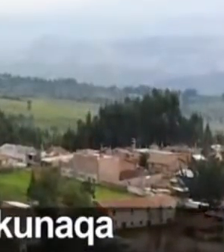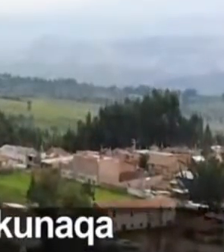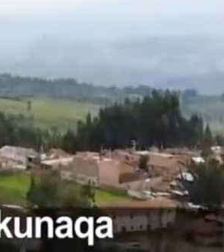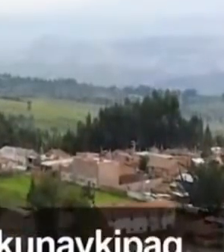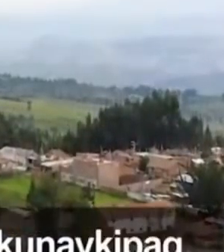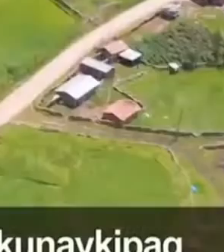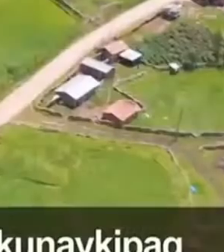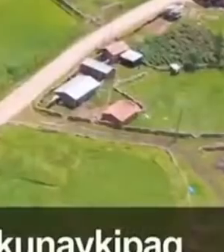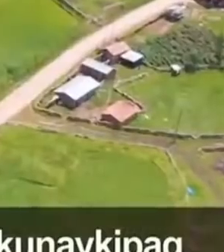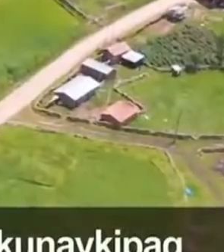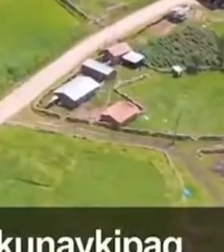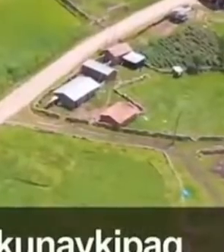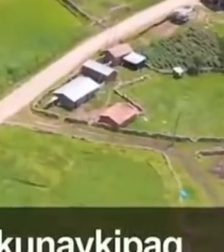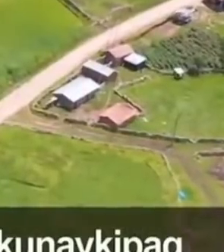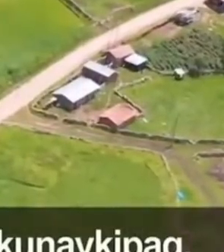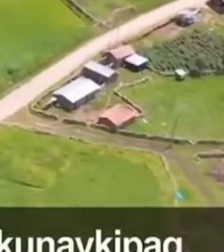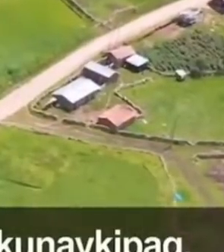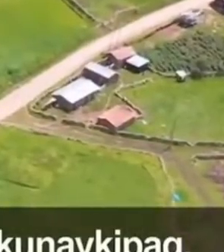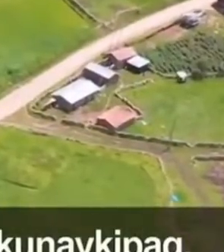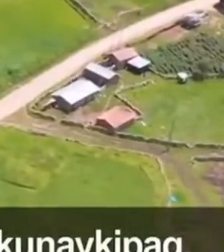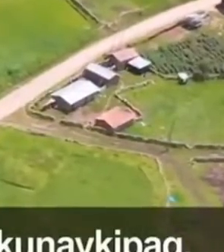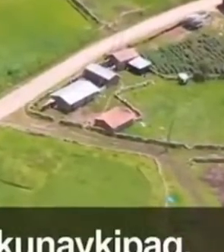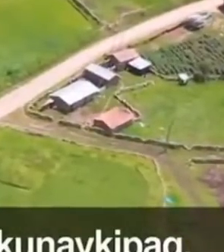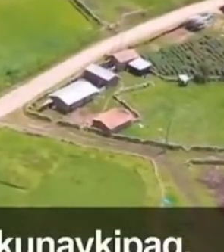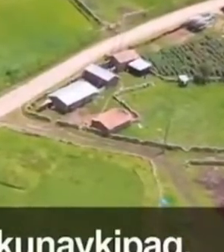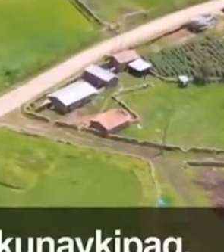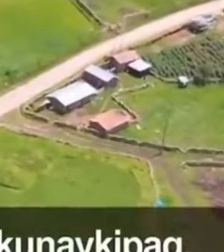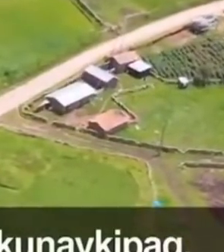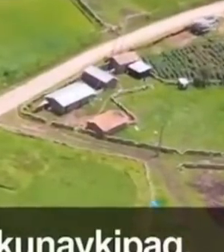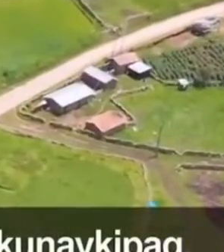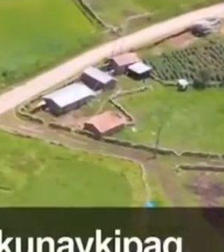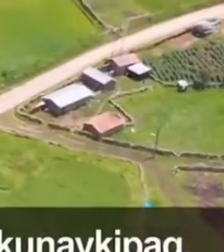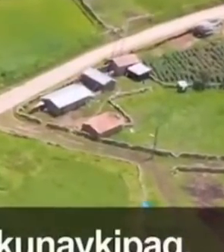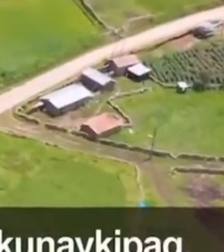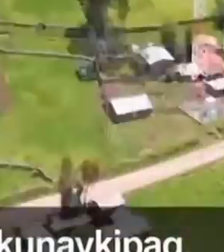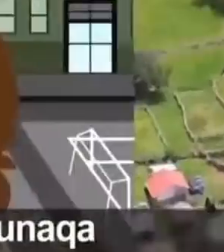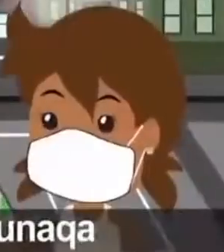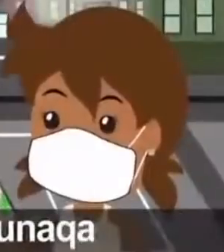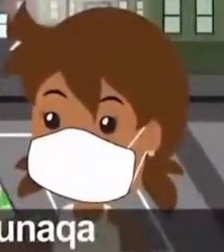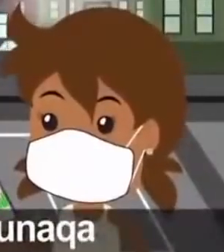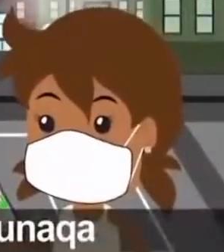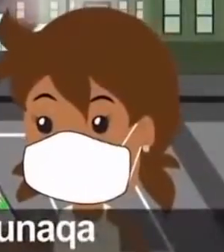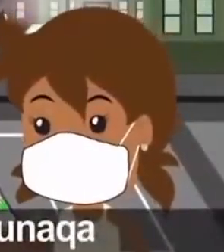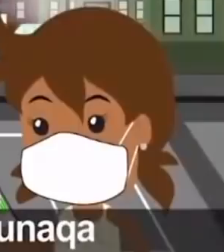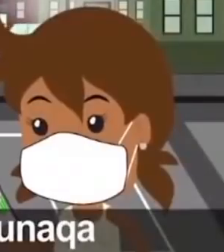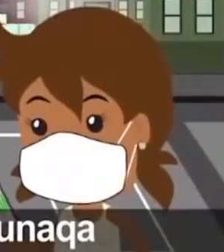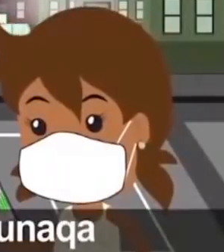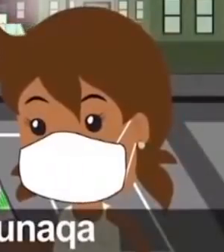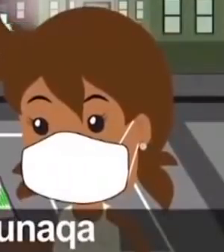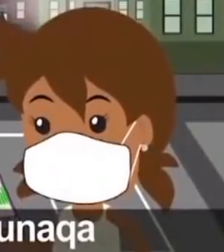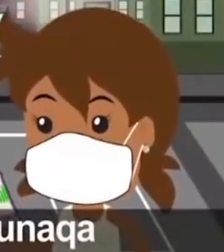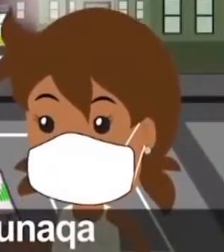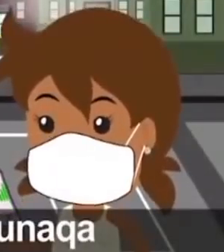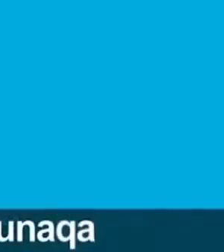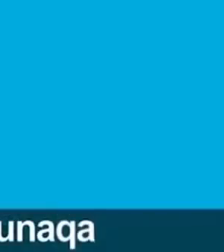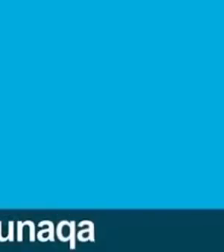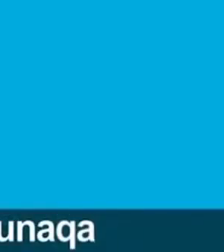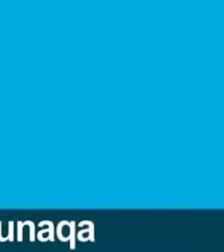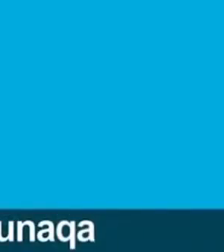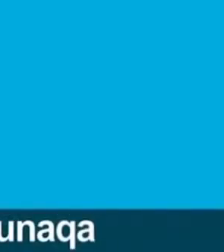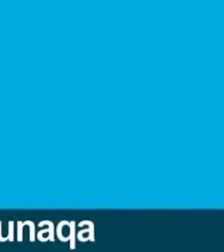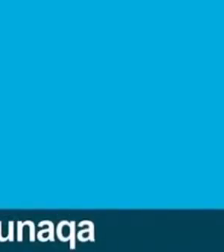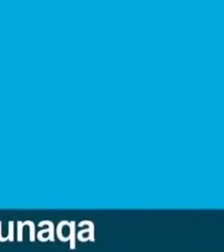yanapasunkim runamasiykiwan sapakutilla rimanakunaykipaj. Kunanja, Kaimuso Antena